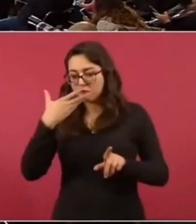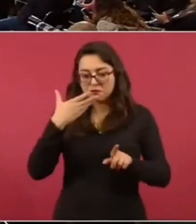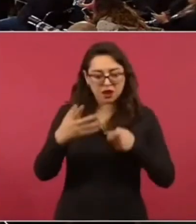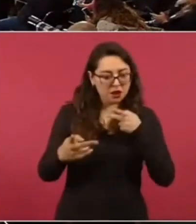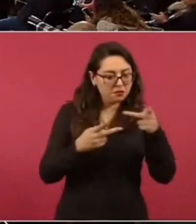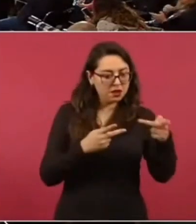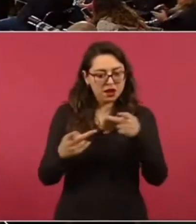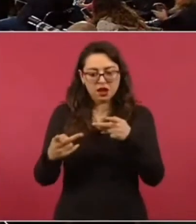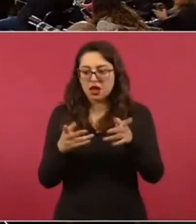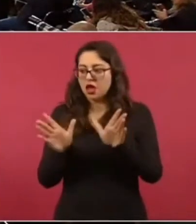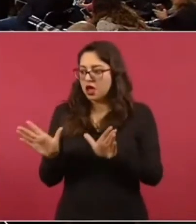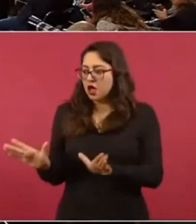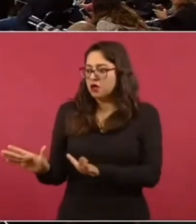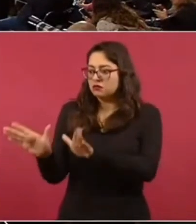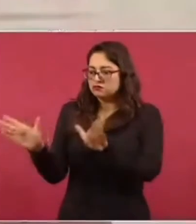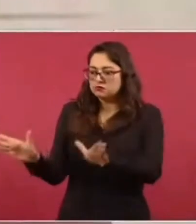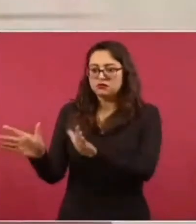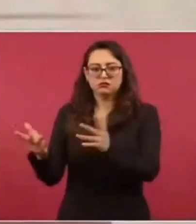Era